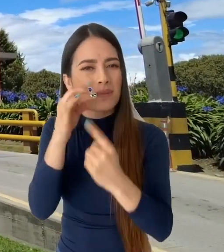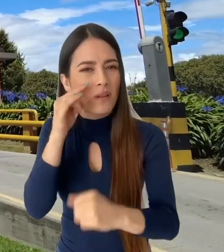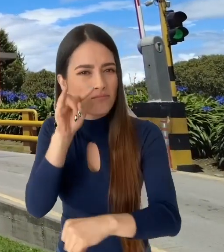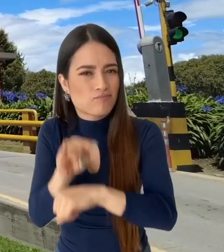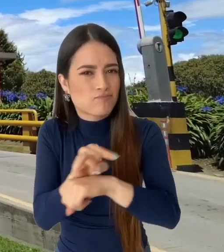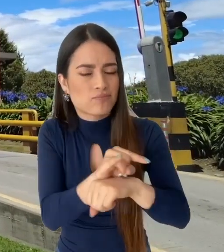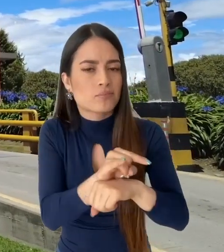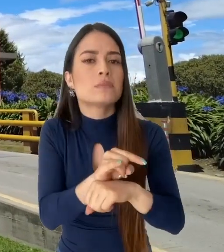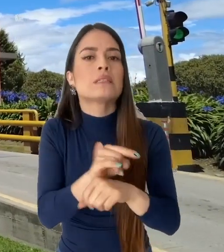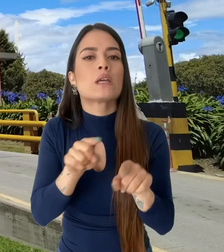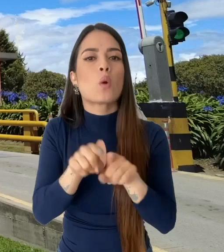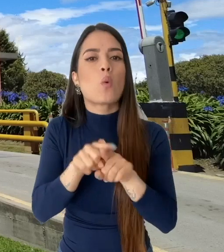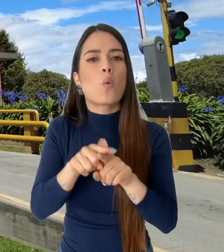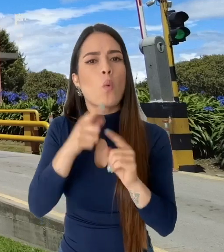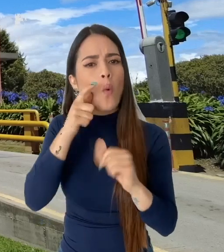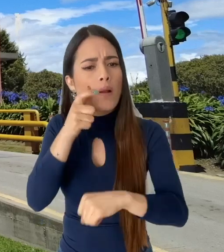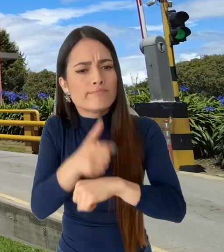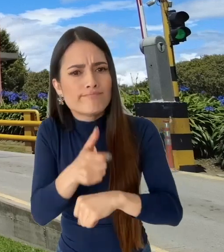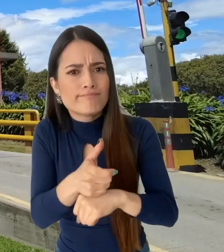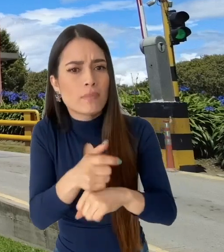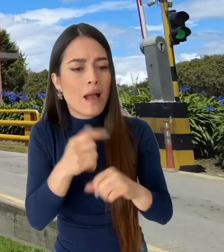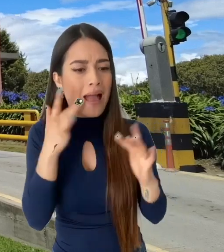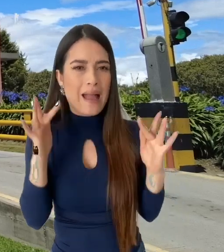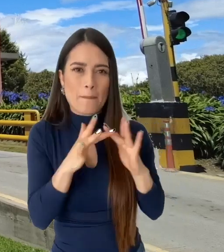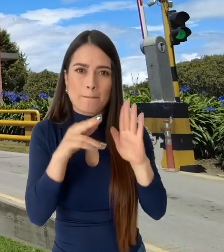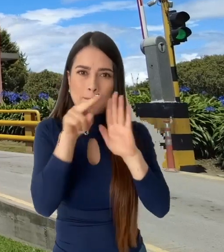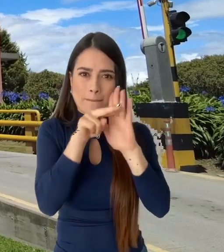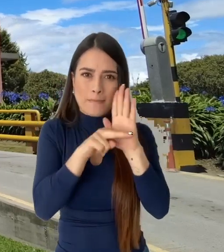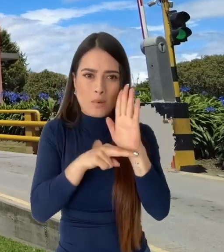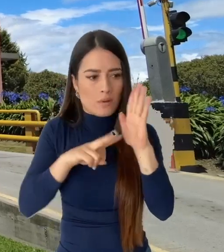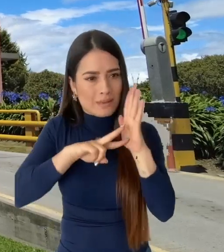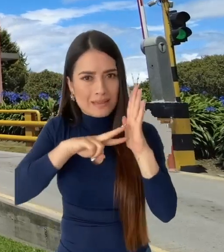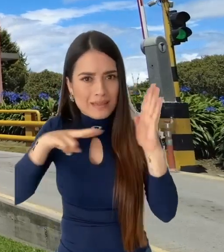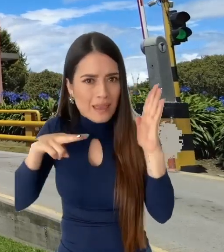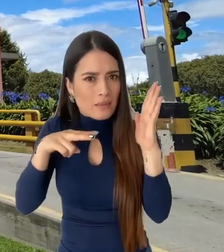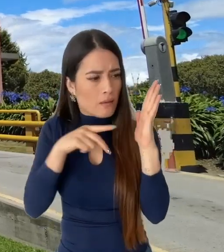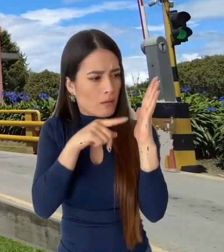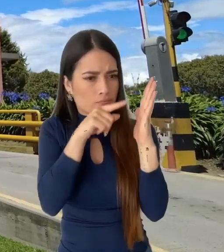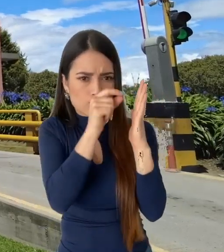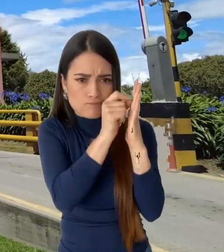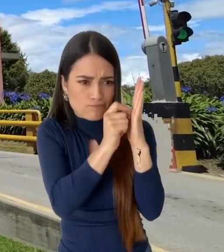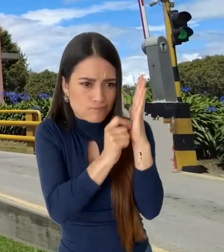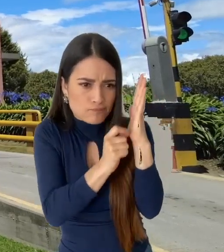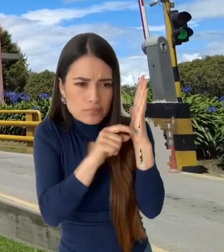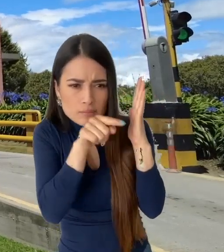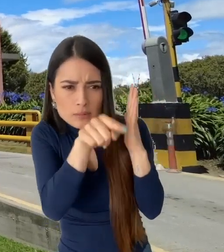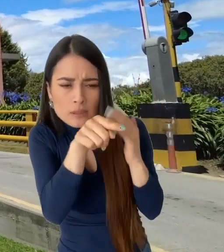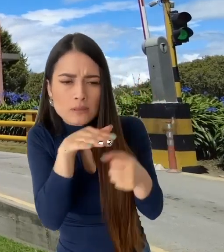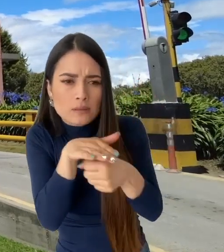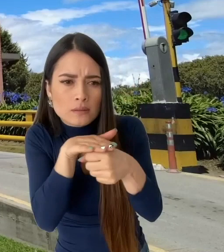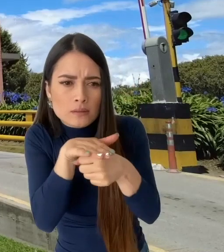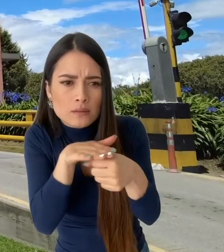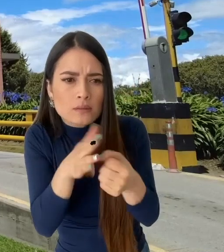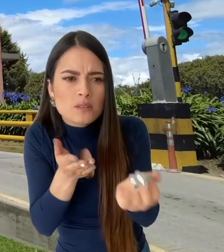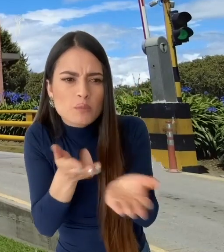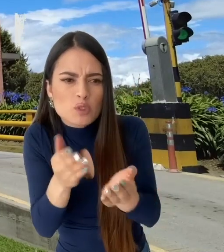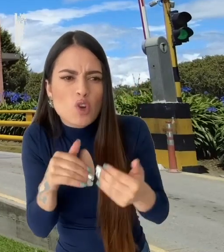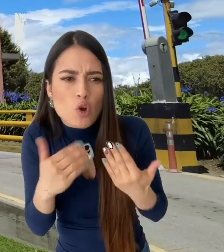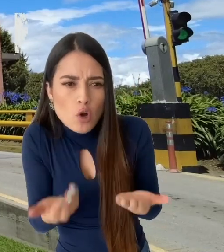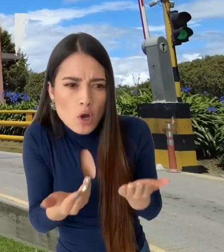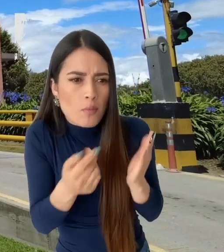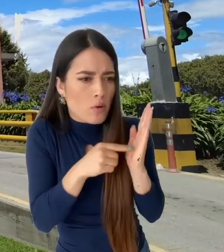es profundizar sobre el cumplimiento de un marco técnico específico y una condición de servicio determinada para